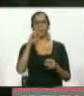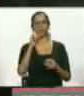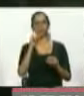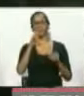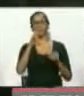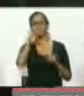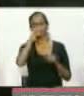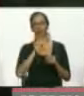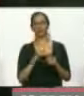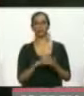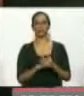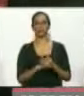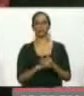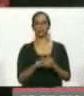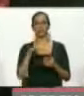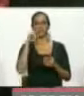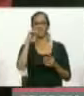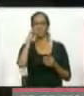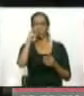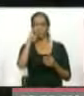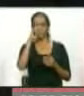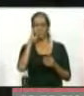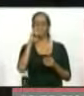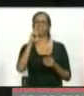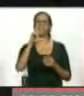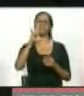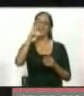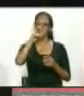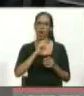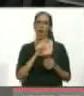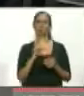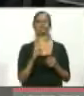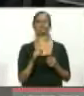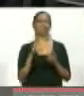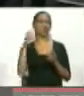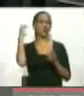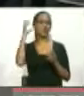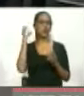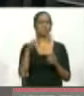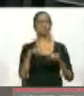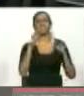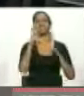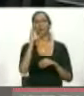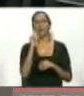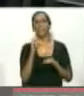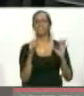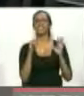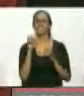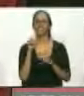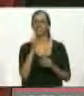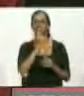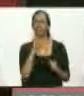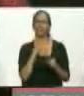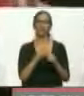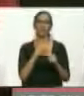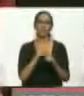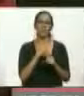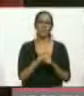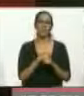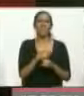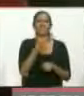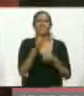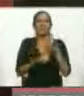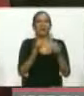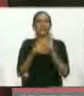de 20 a 35 días después de cuentas es entonces quién va a ser los trabajos quién va a hacer el